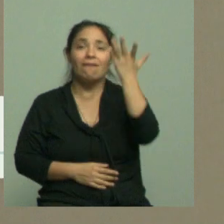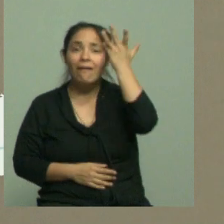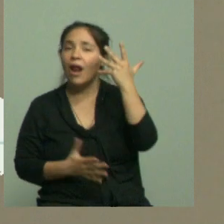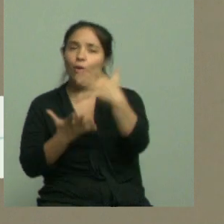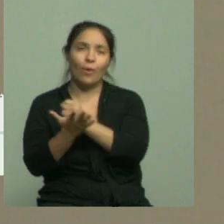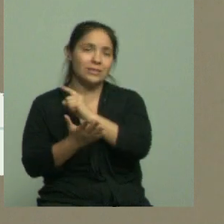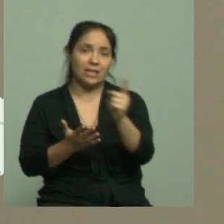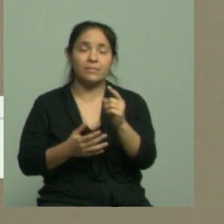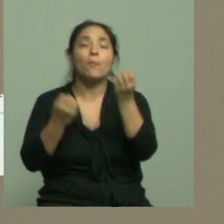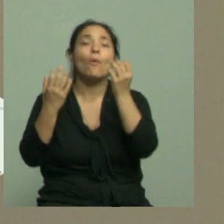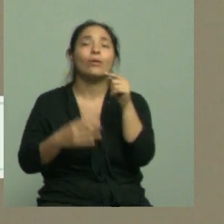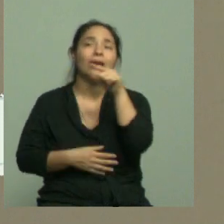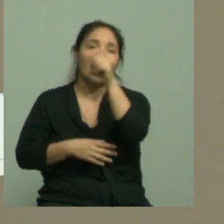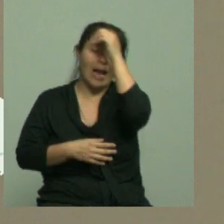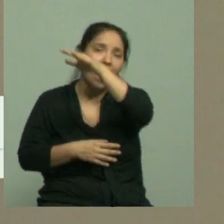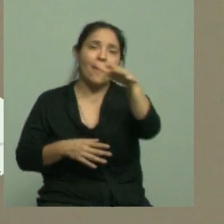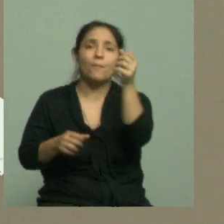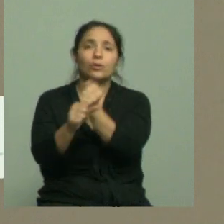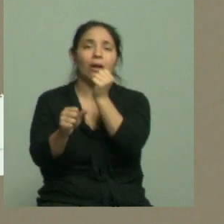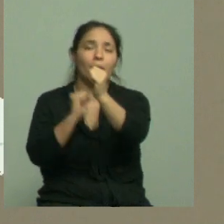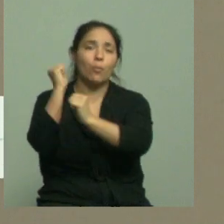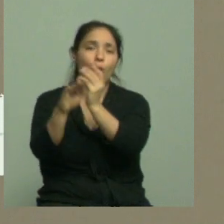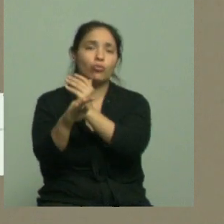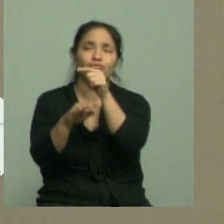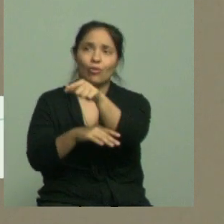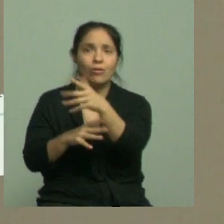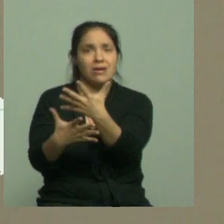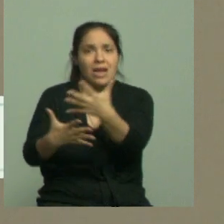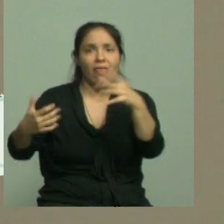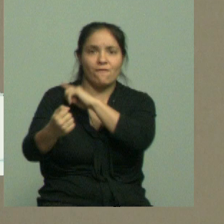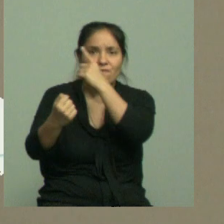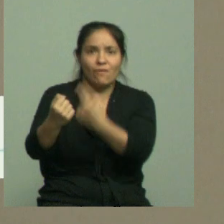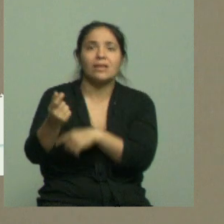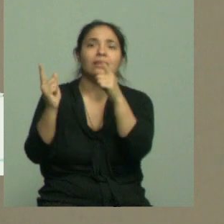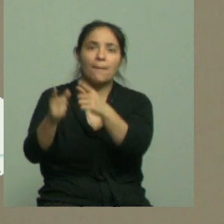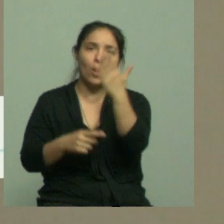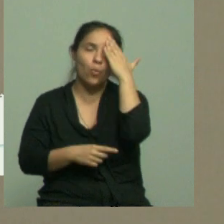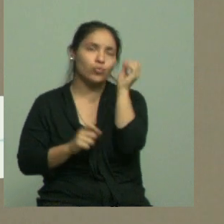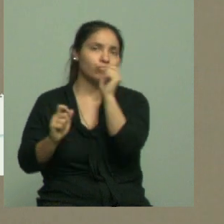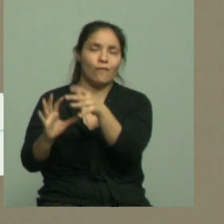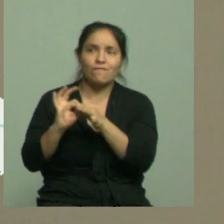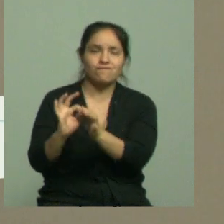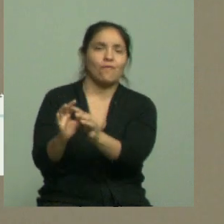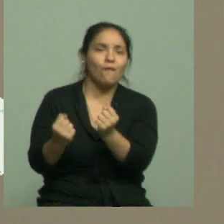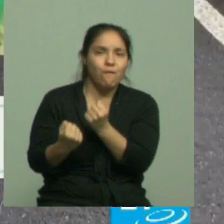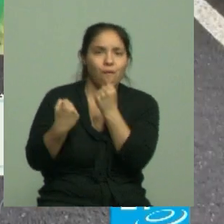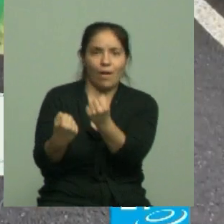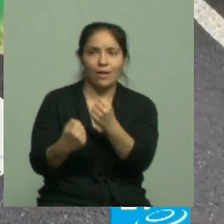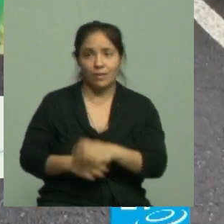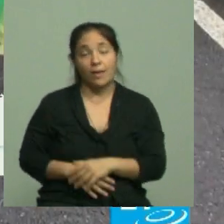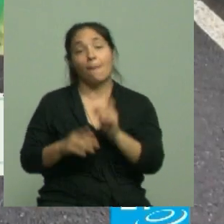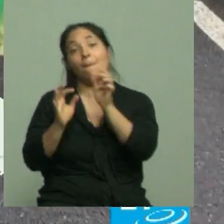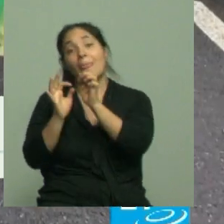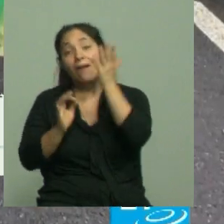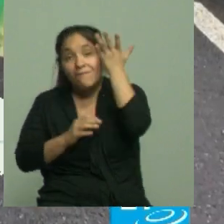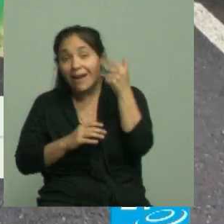pisan fuerte en Francia y segundo que son parte muy fundamental para la cultura en Francia. En Francia y te diría que en la Europa occidental, sin